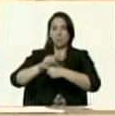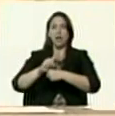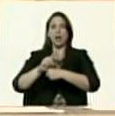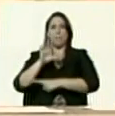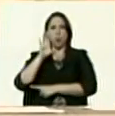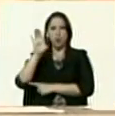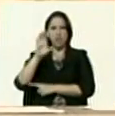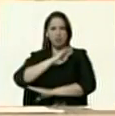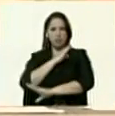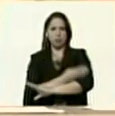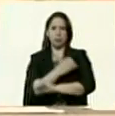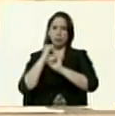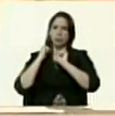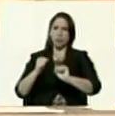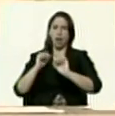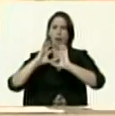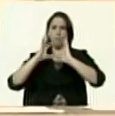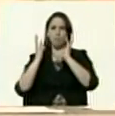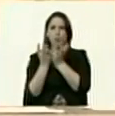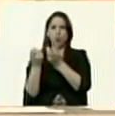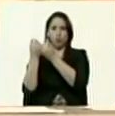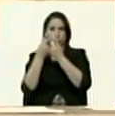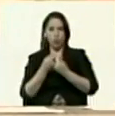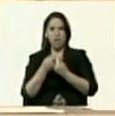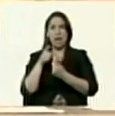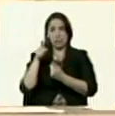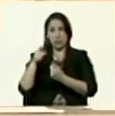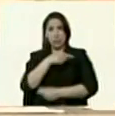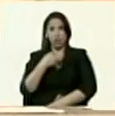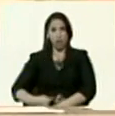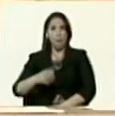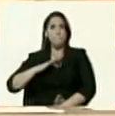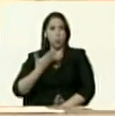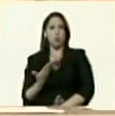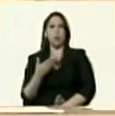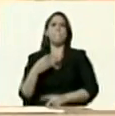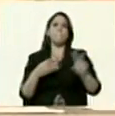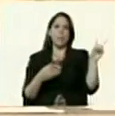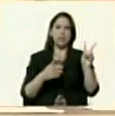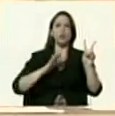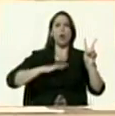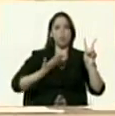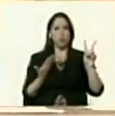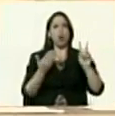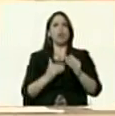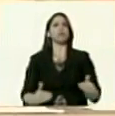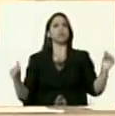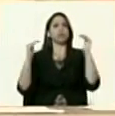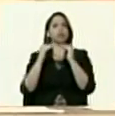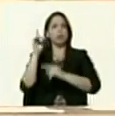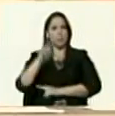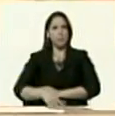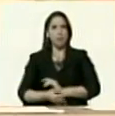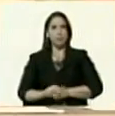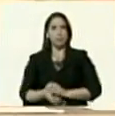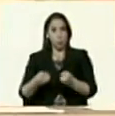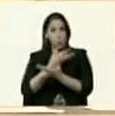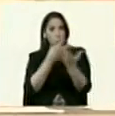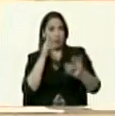mundo. Y así como China pudo, Venezuela podrá. Ustedes